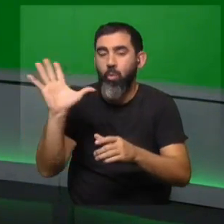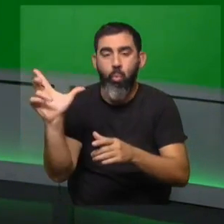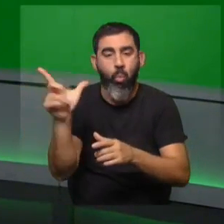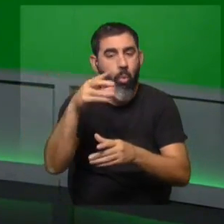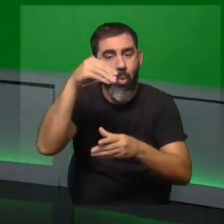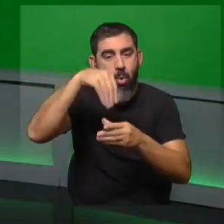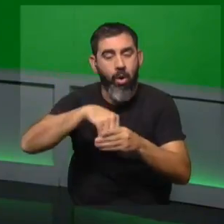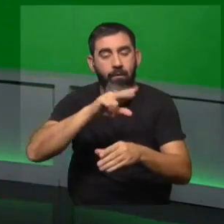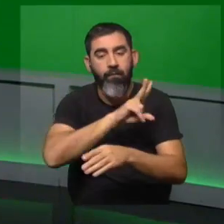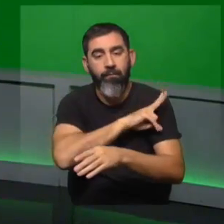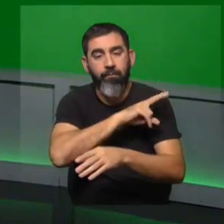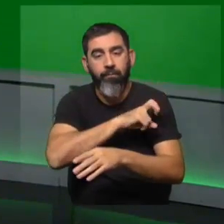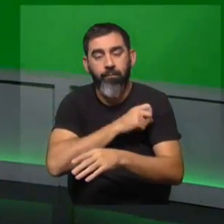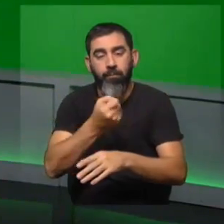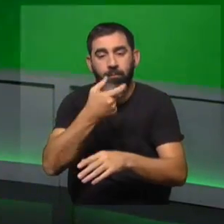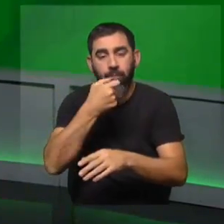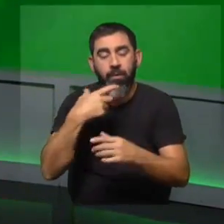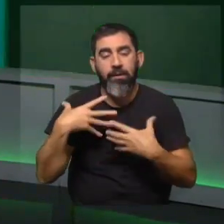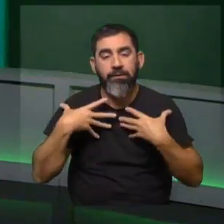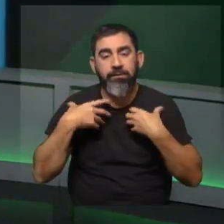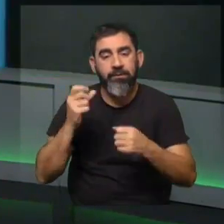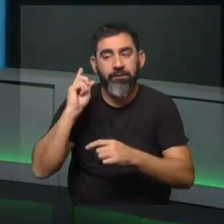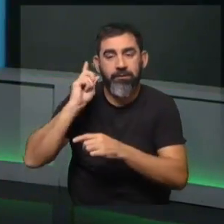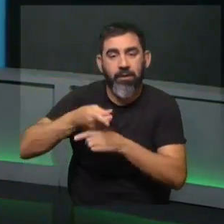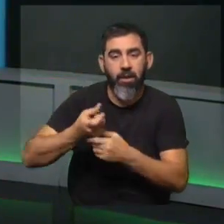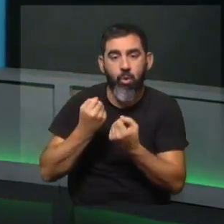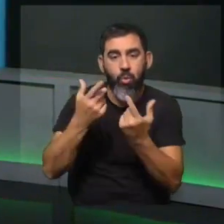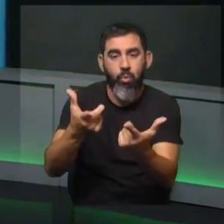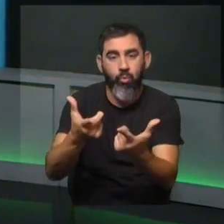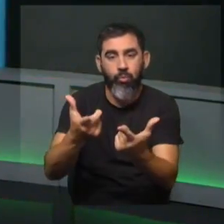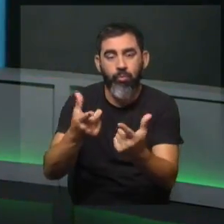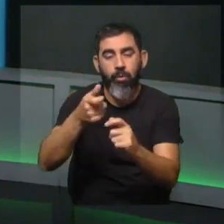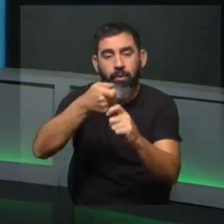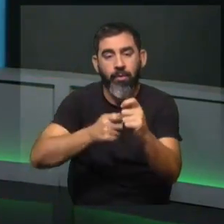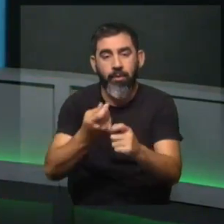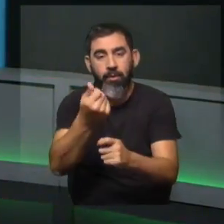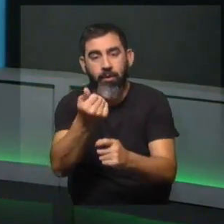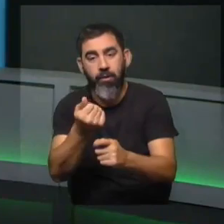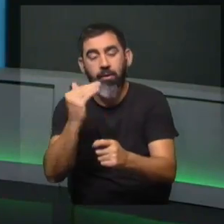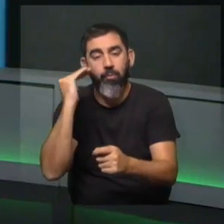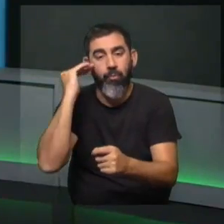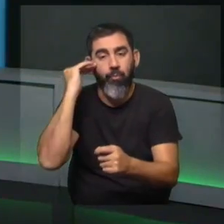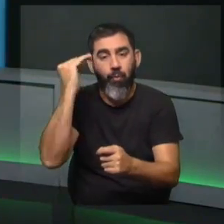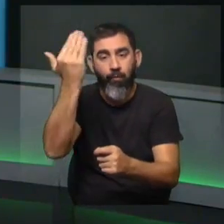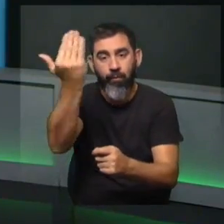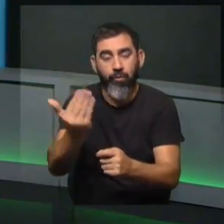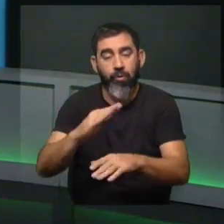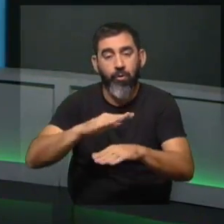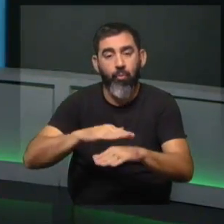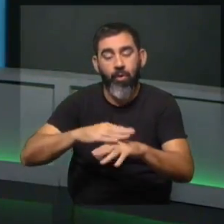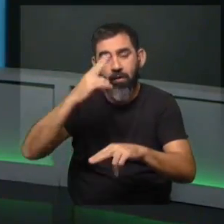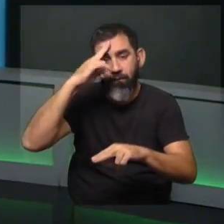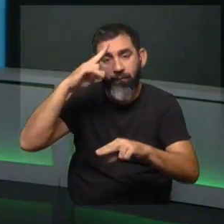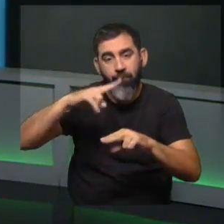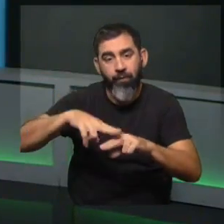incluida en el estado de fármacos que los prestadores están obligados a entregar por el valor de un ticket la profesora de la cátedra de enfermedades